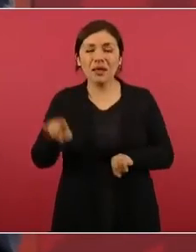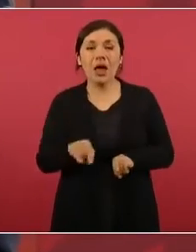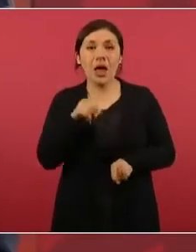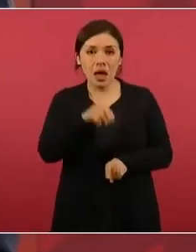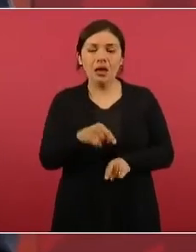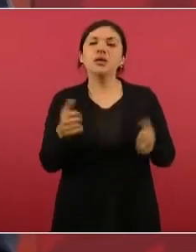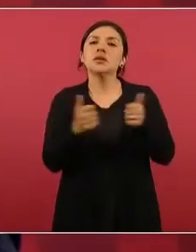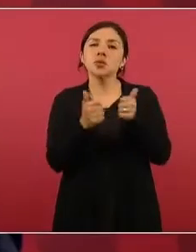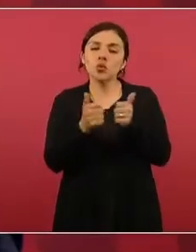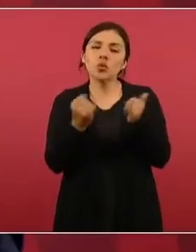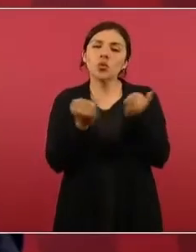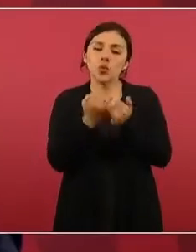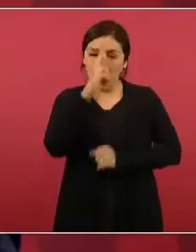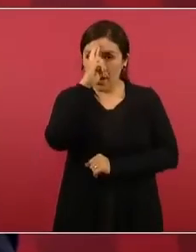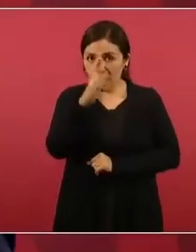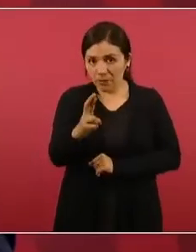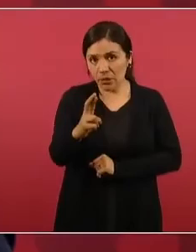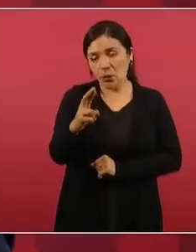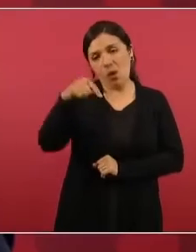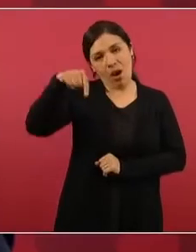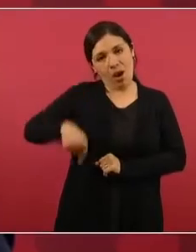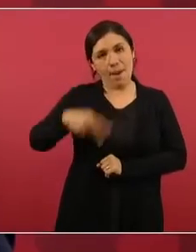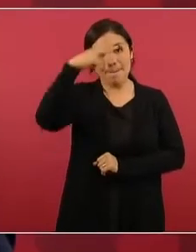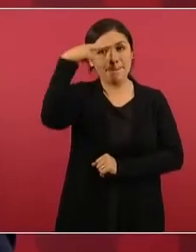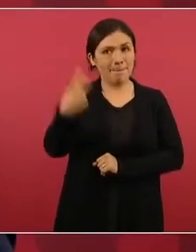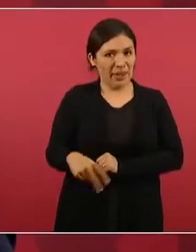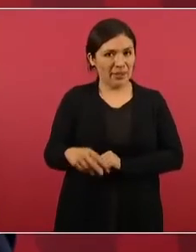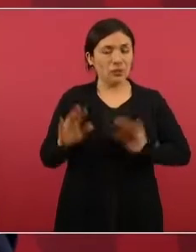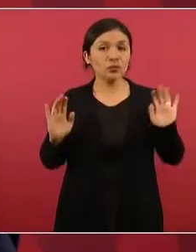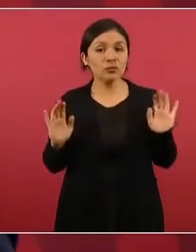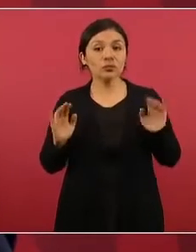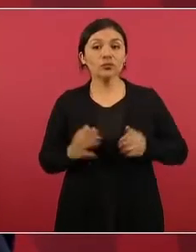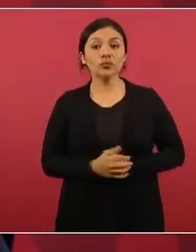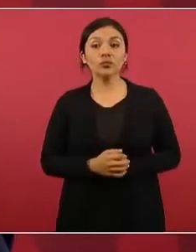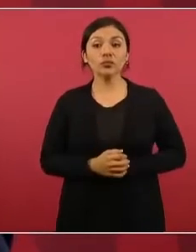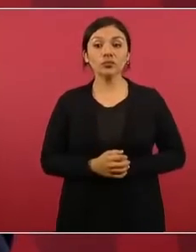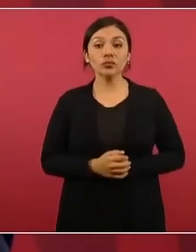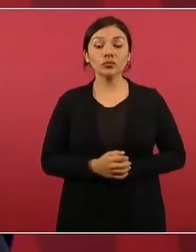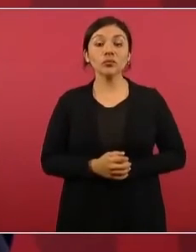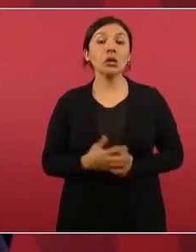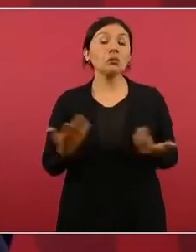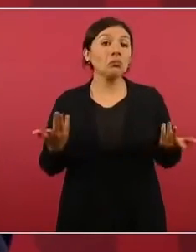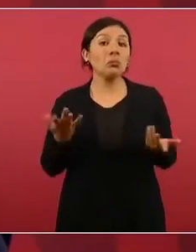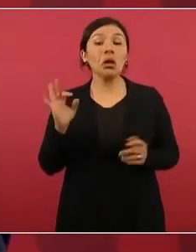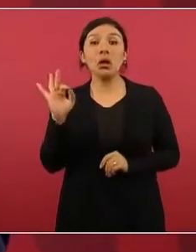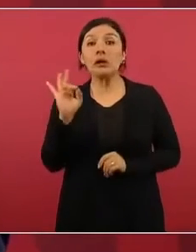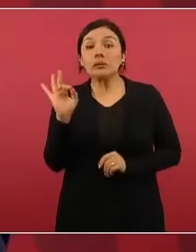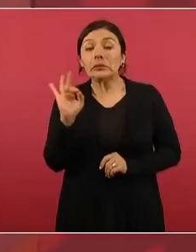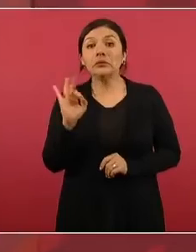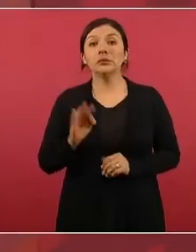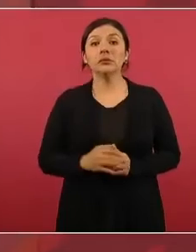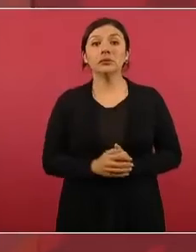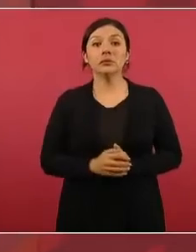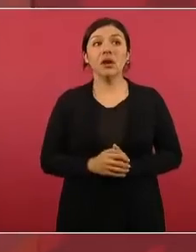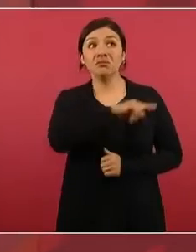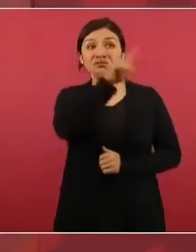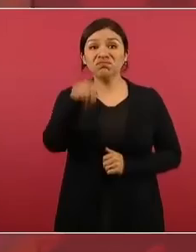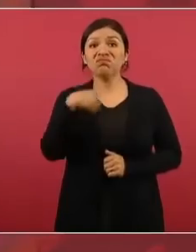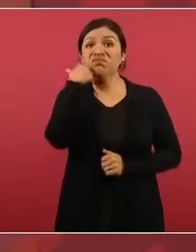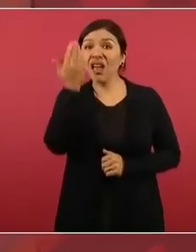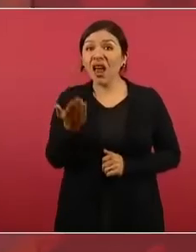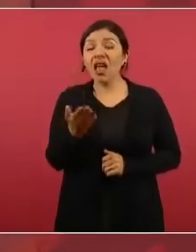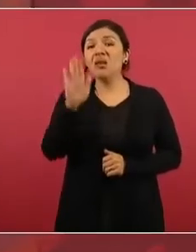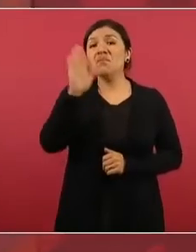sean respetuosos de México. Pero si van a querernos agarrar